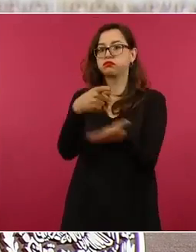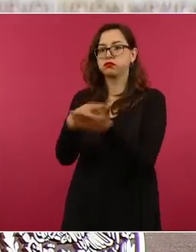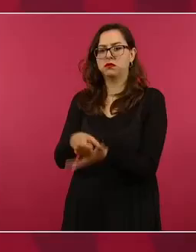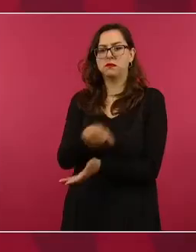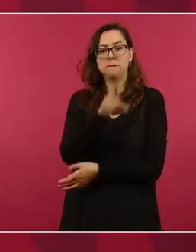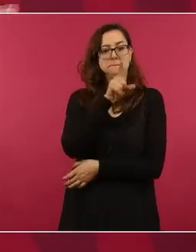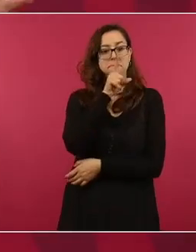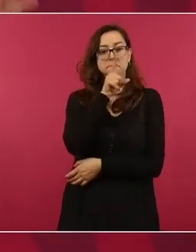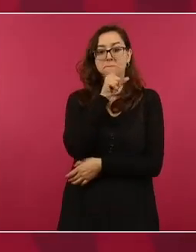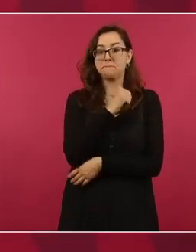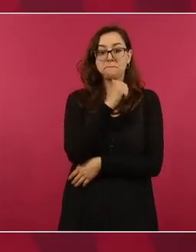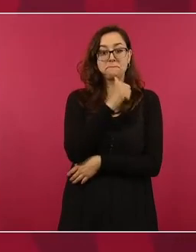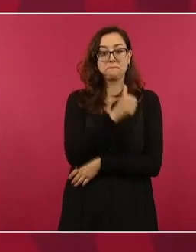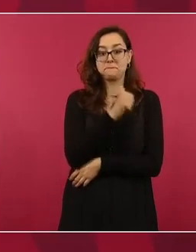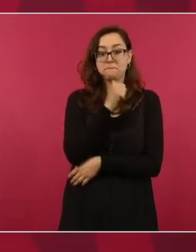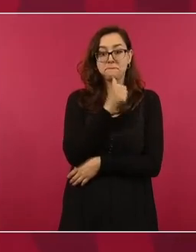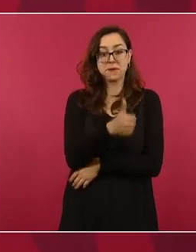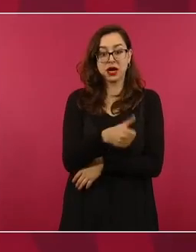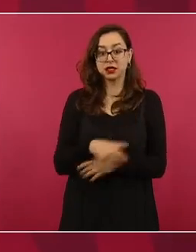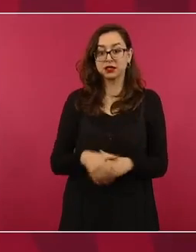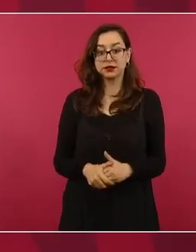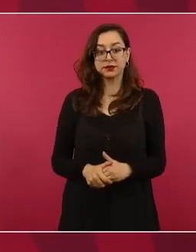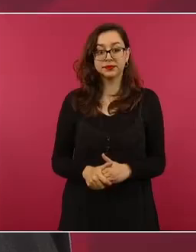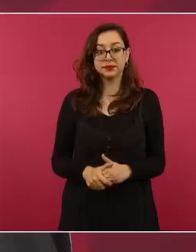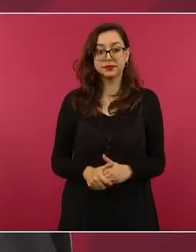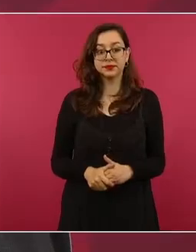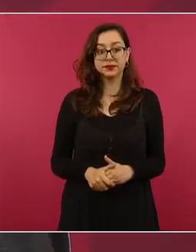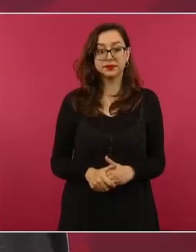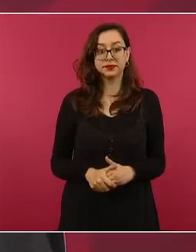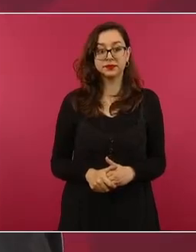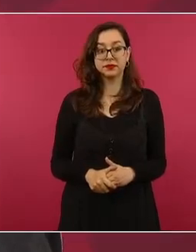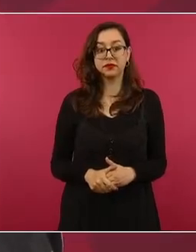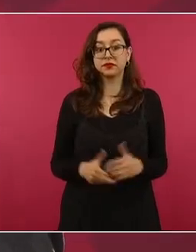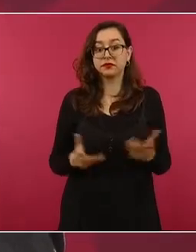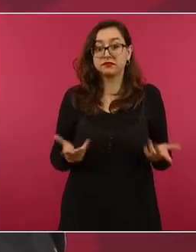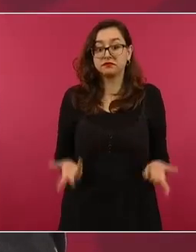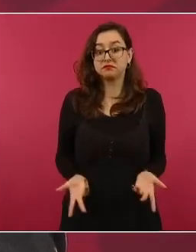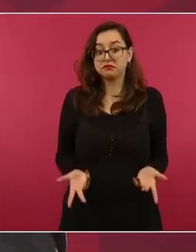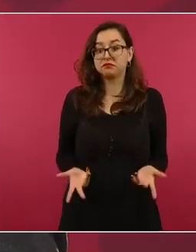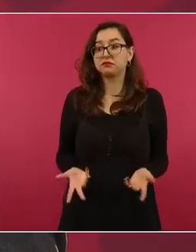Lo que tengo es lo que heredé de mi familia